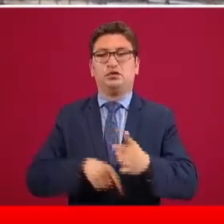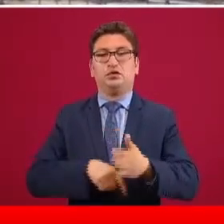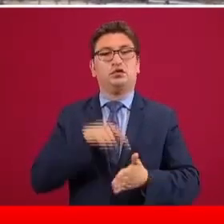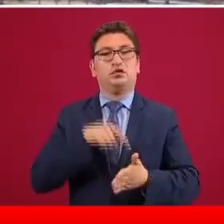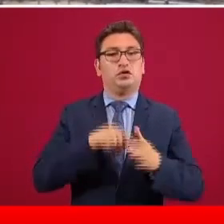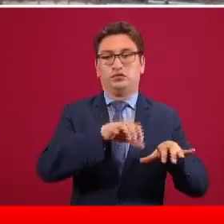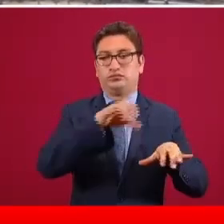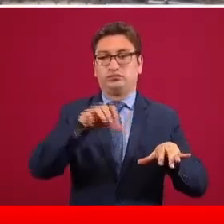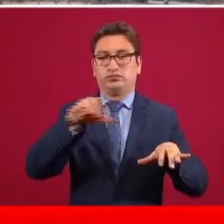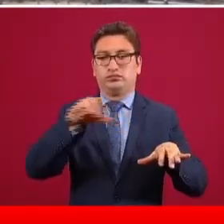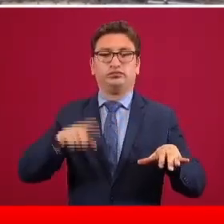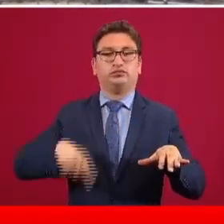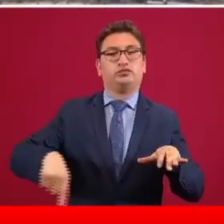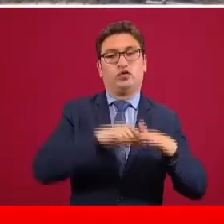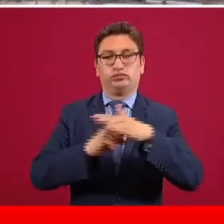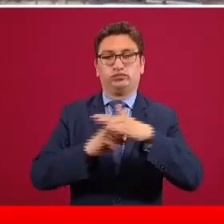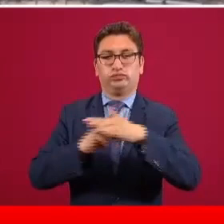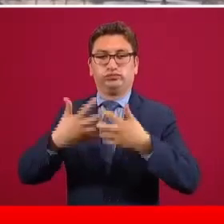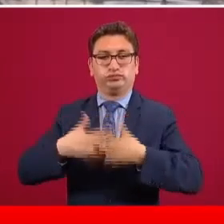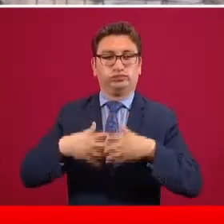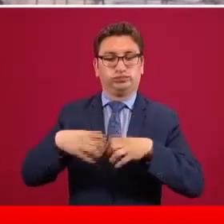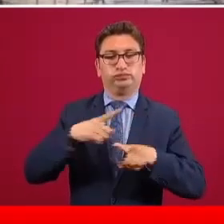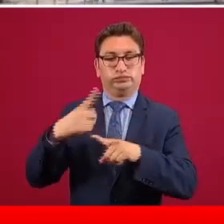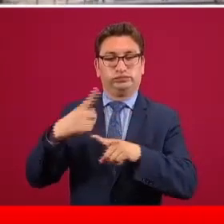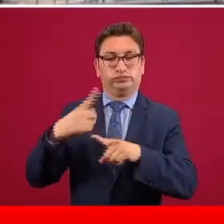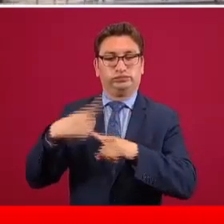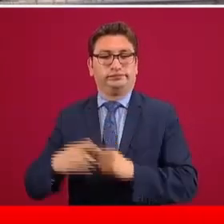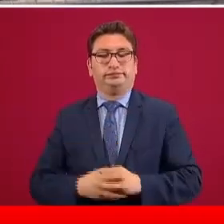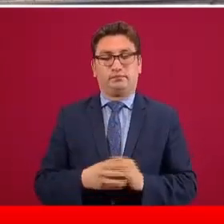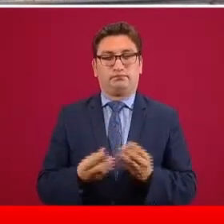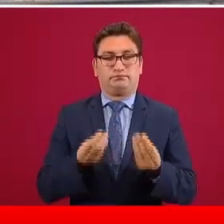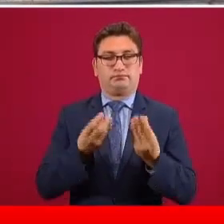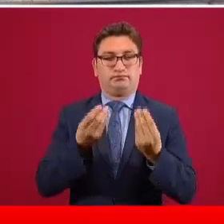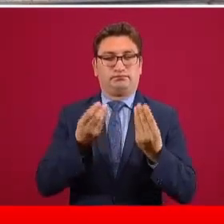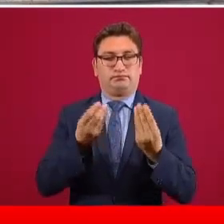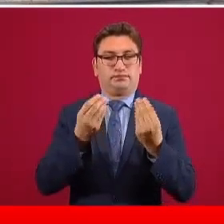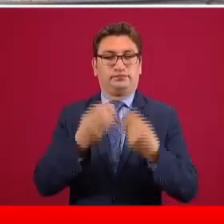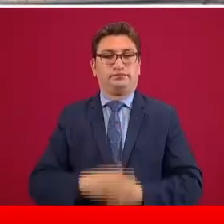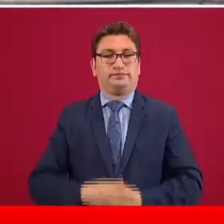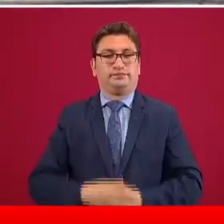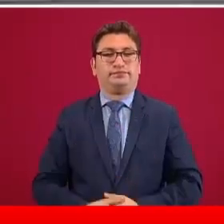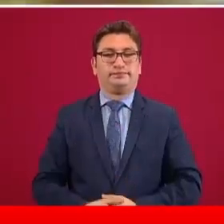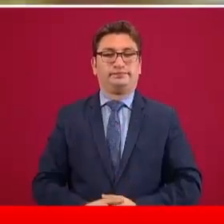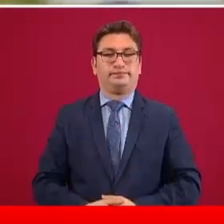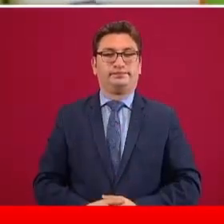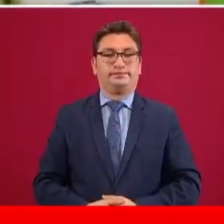todo el pilotaje de esta gran refinería. Son miles de pilas, pero estamos trabajando.